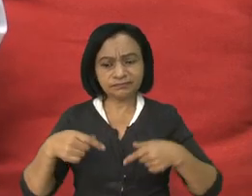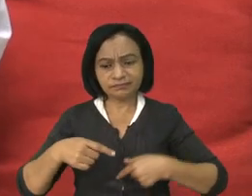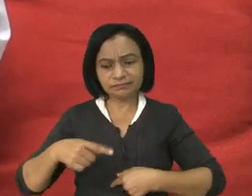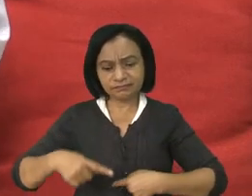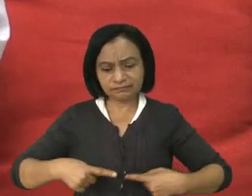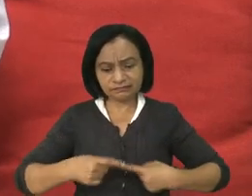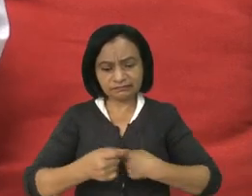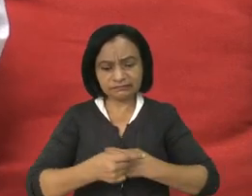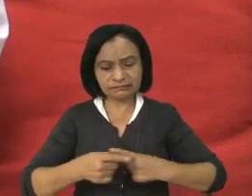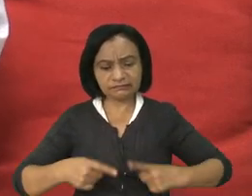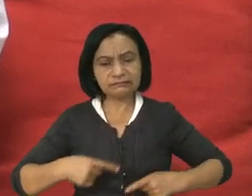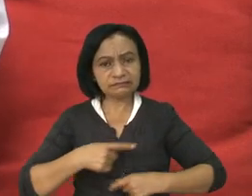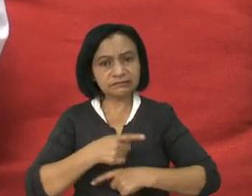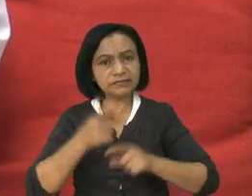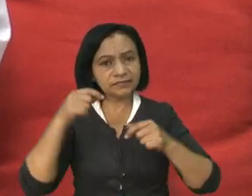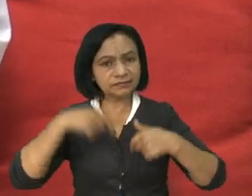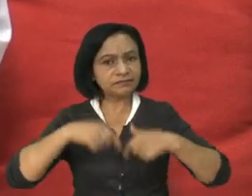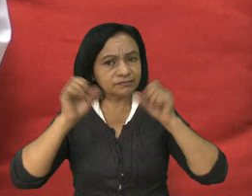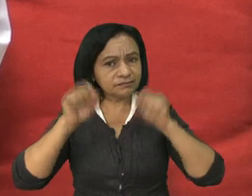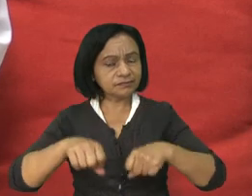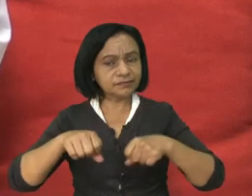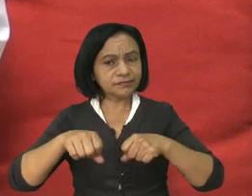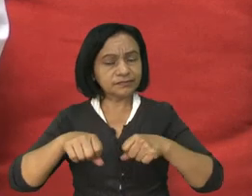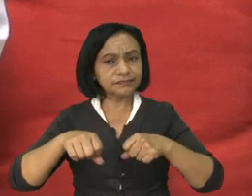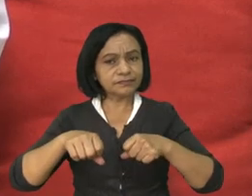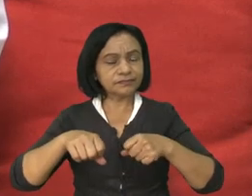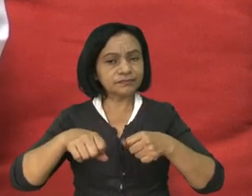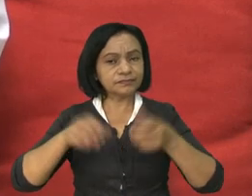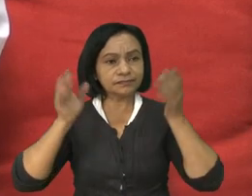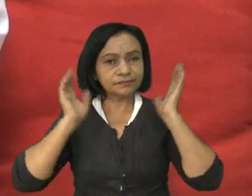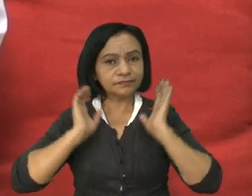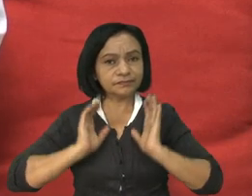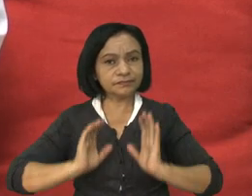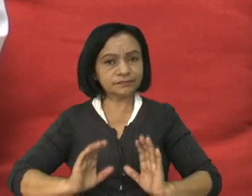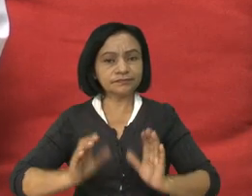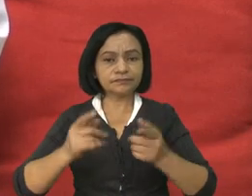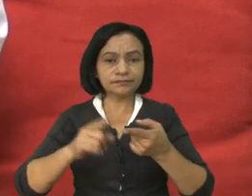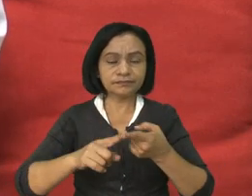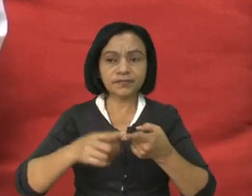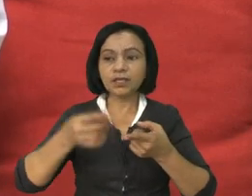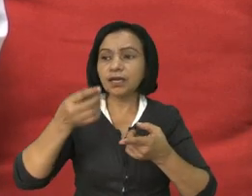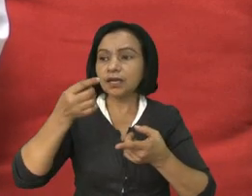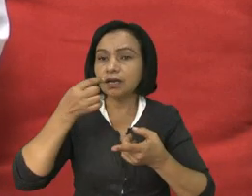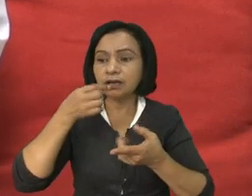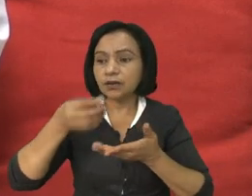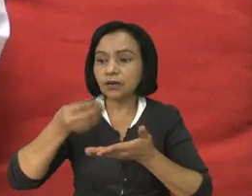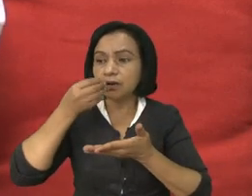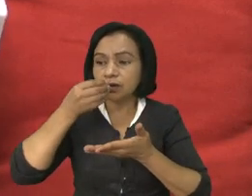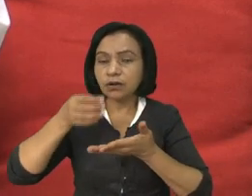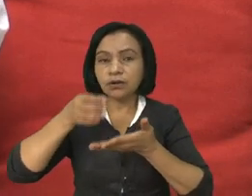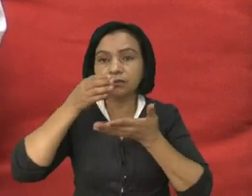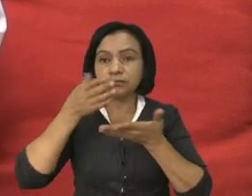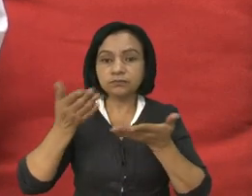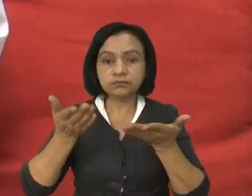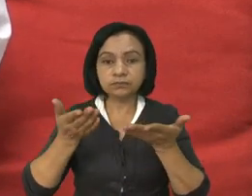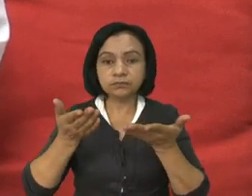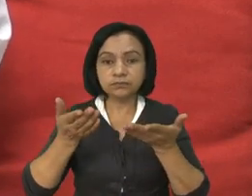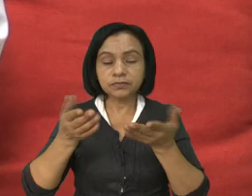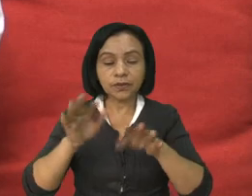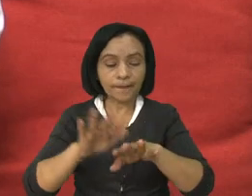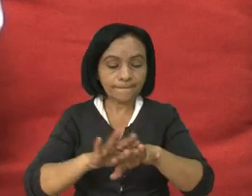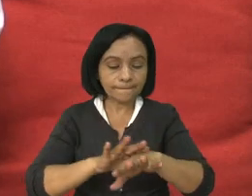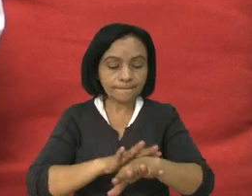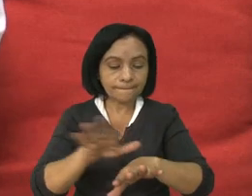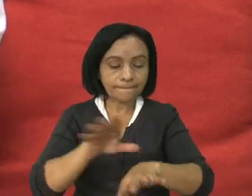parásitos podrían entrar en nuestro organismo, ya sea por nuestra boca o por nuestra piel